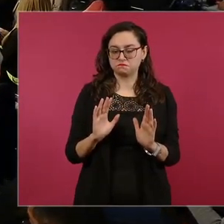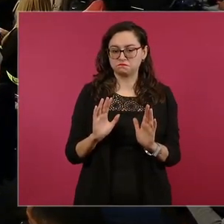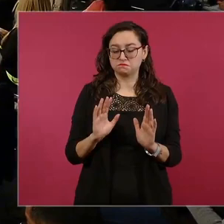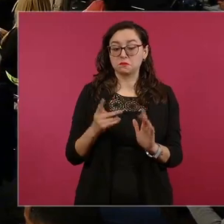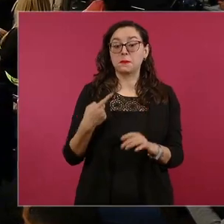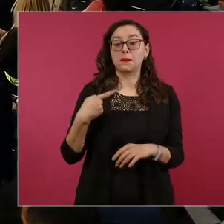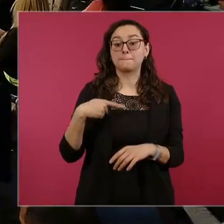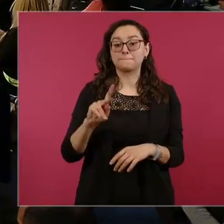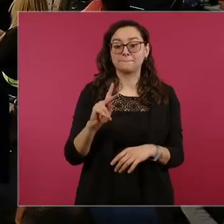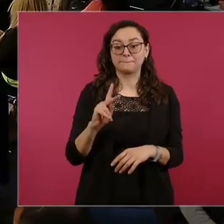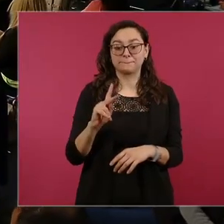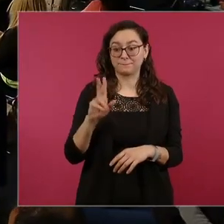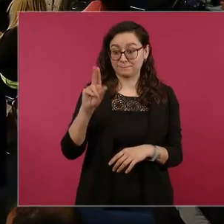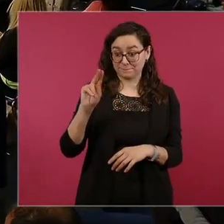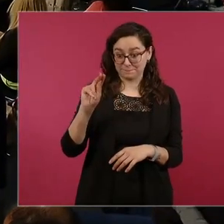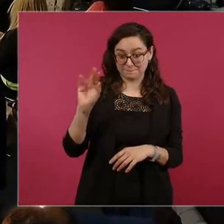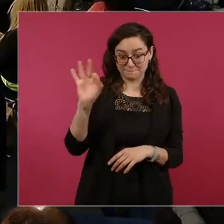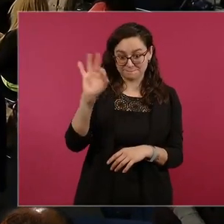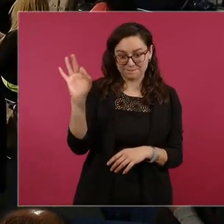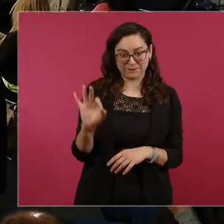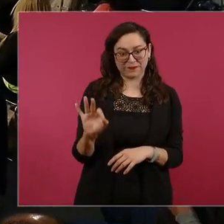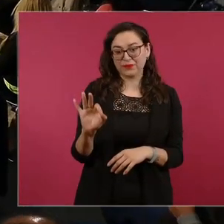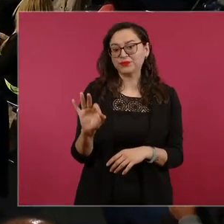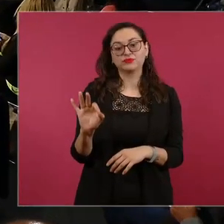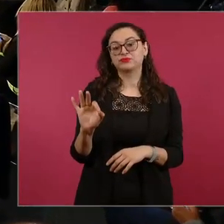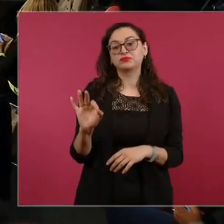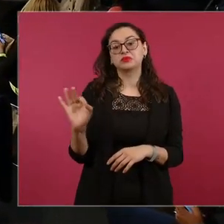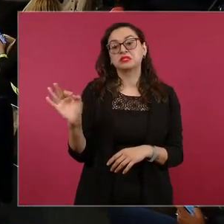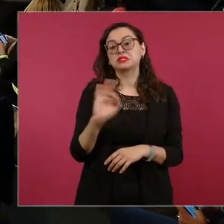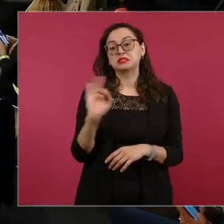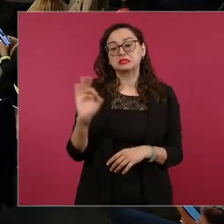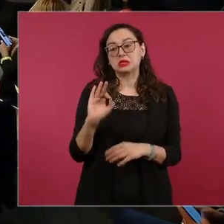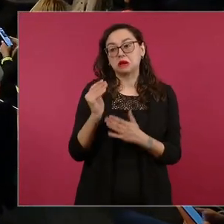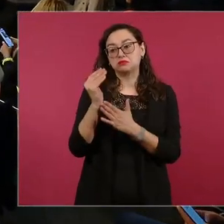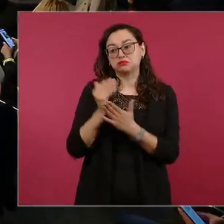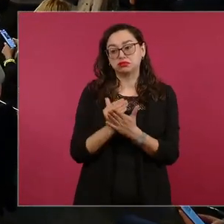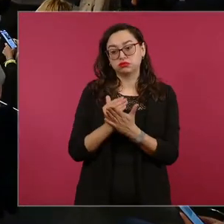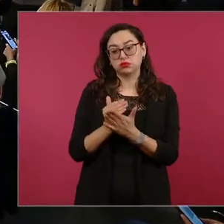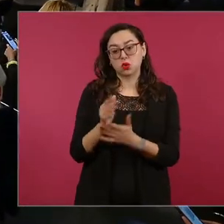pero ya no es el 80, deben de traer como el 40